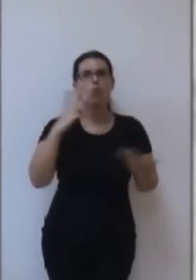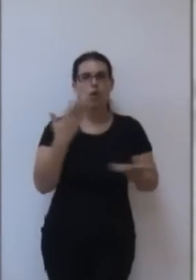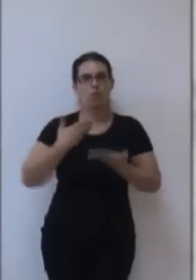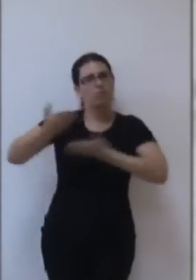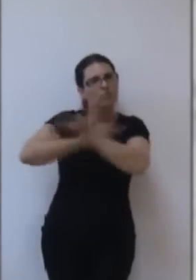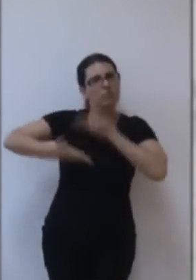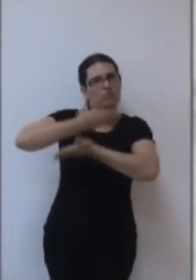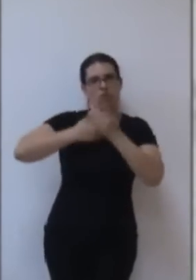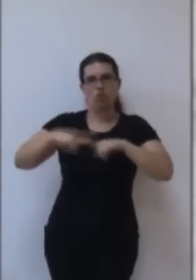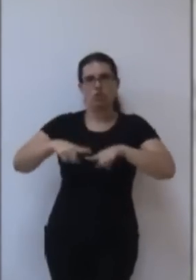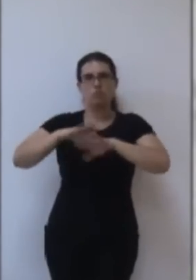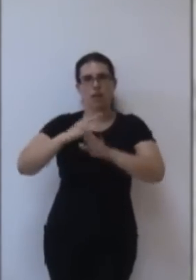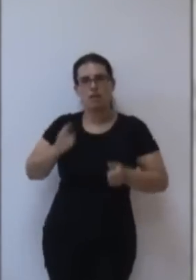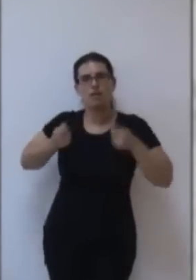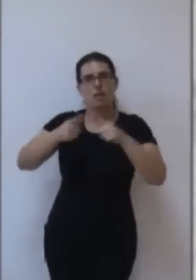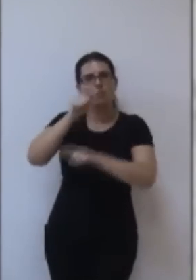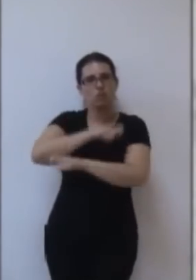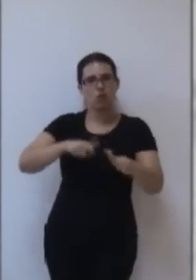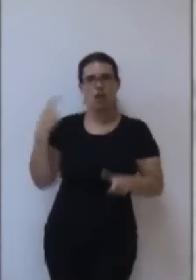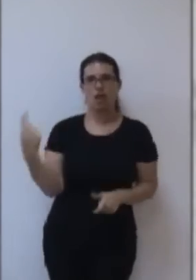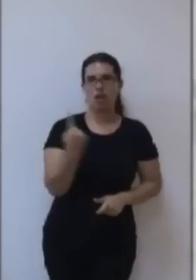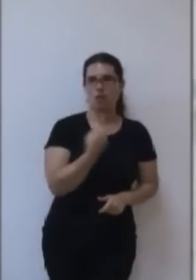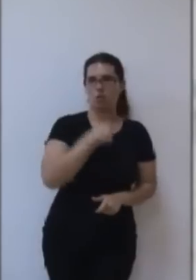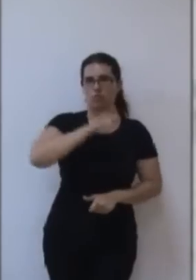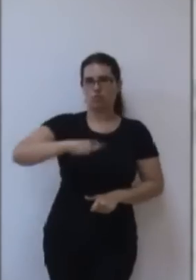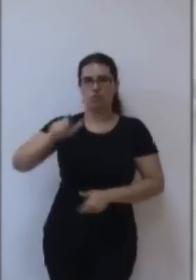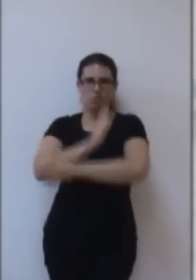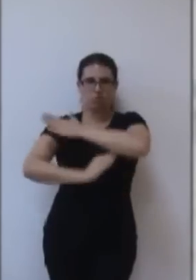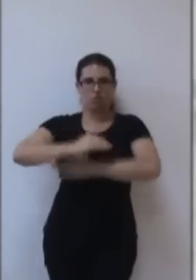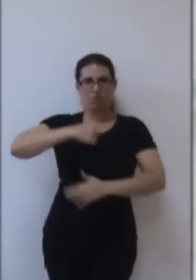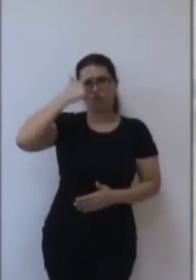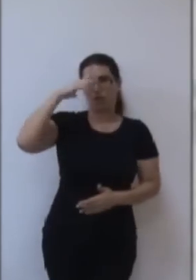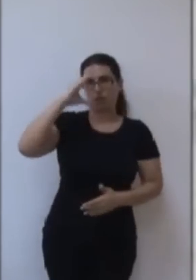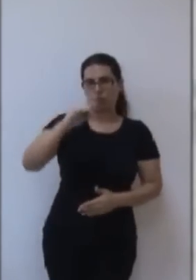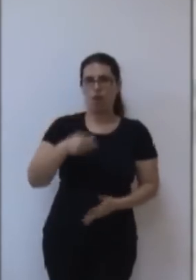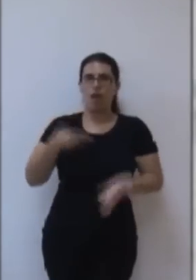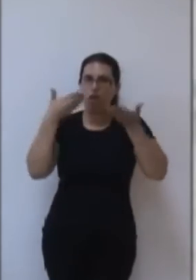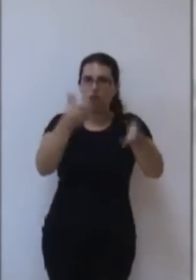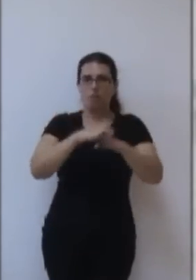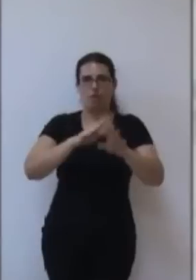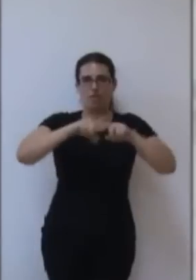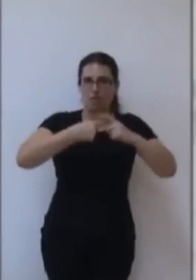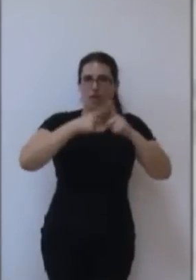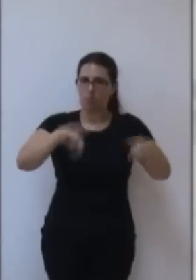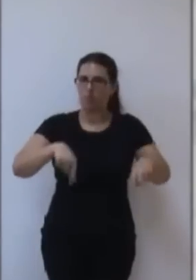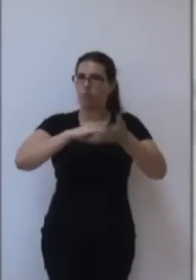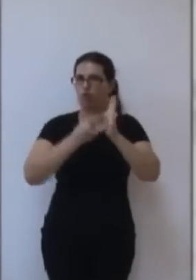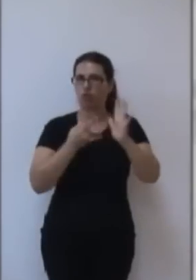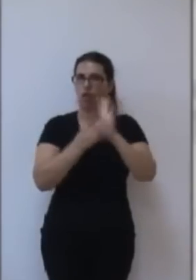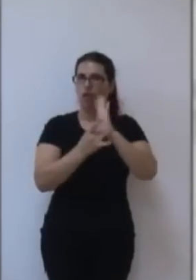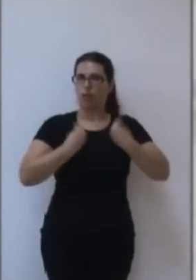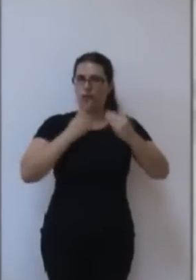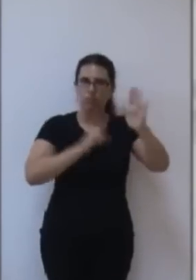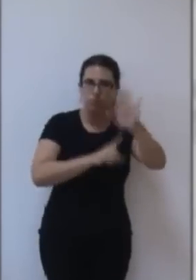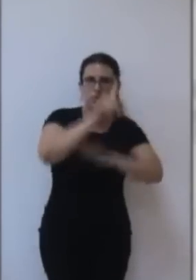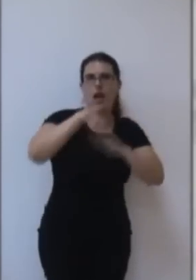oportunidades pues a cada persona con discapacidad intelectual o del desarrollo y su familia, ¿no? Para que puedan desarrollar todas un proyecto de calidad de vida y así